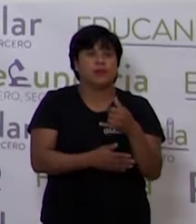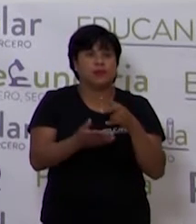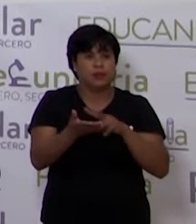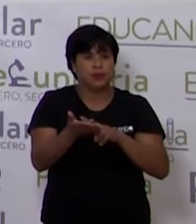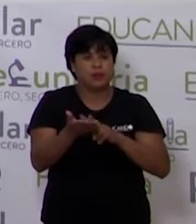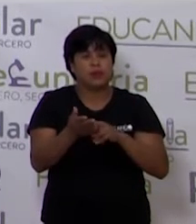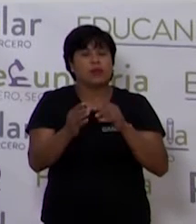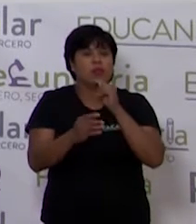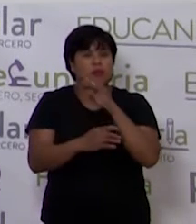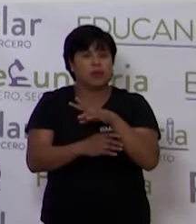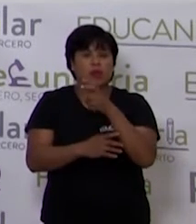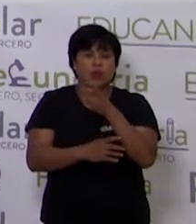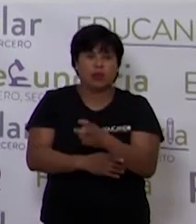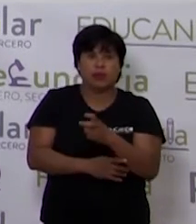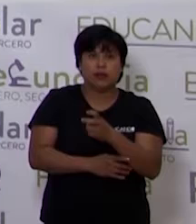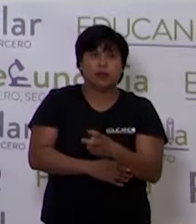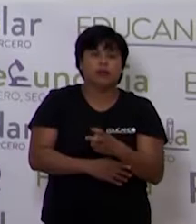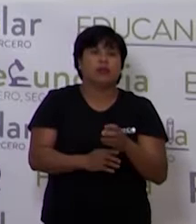con esta